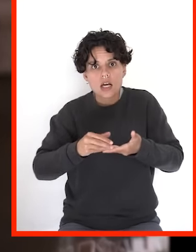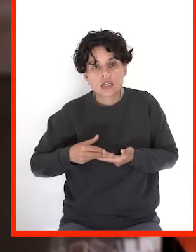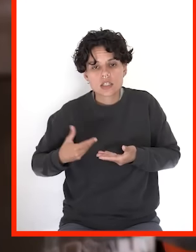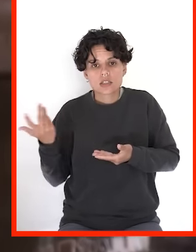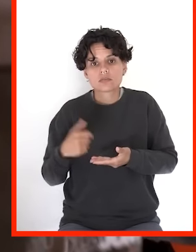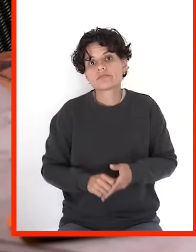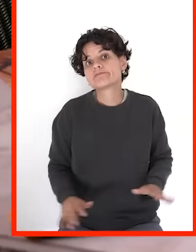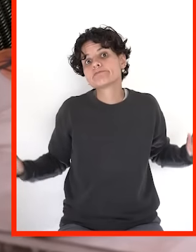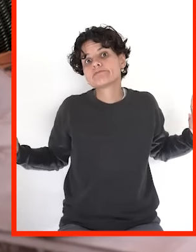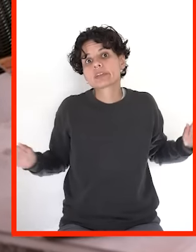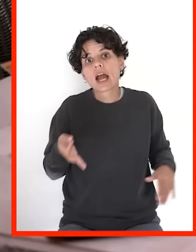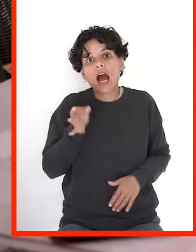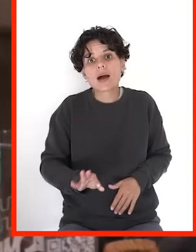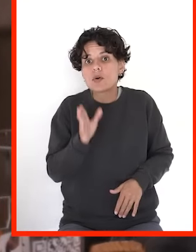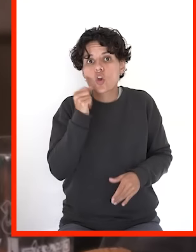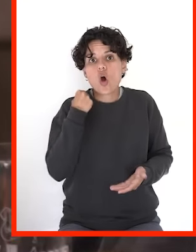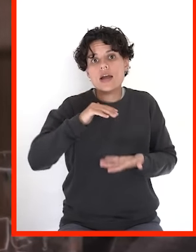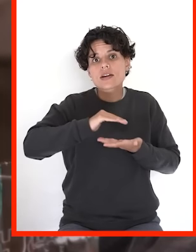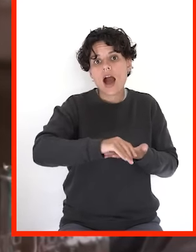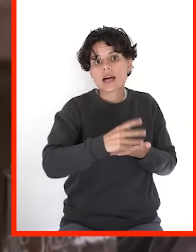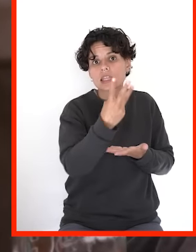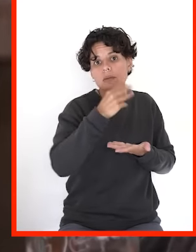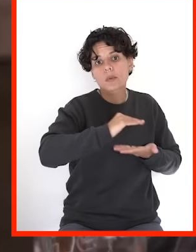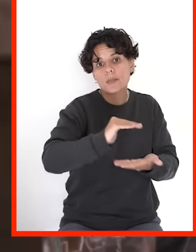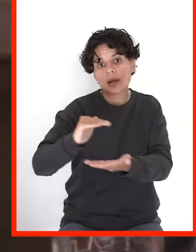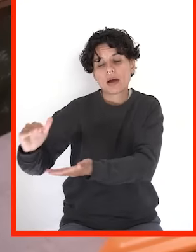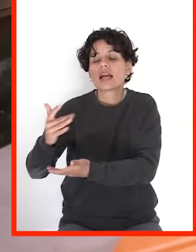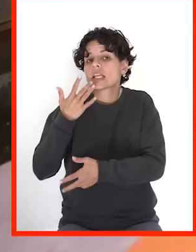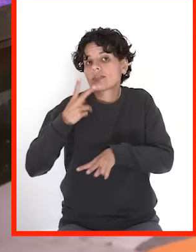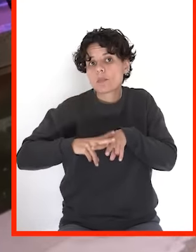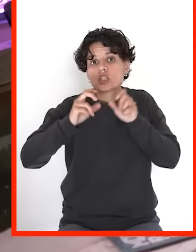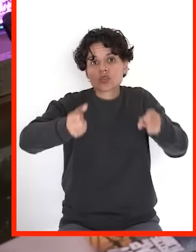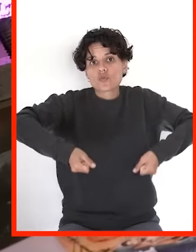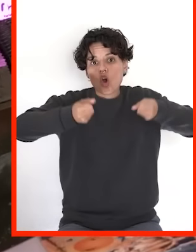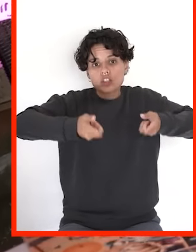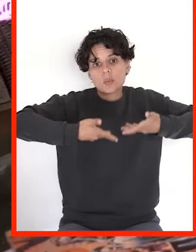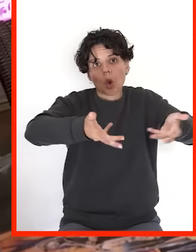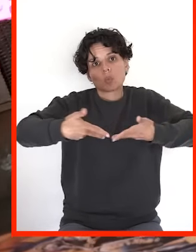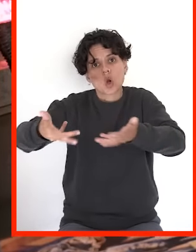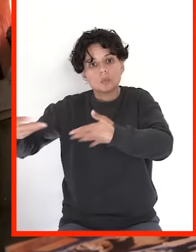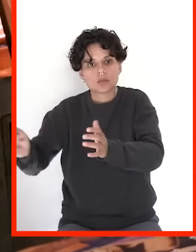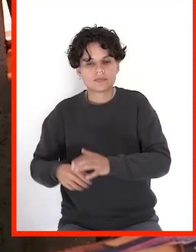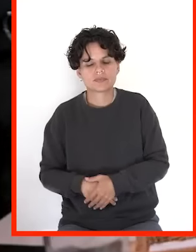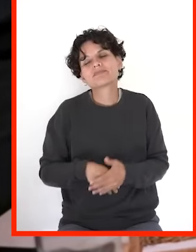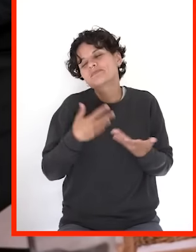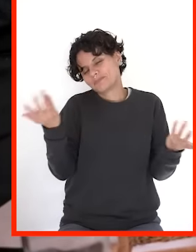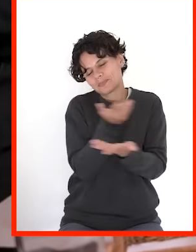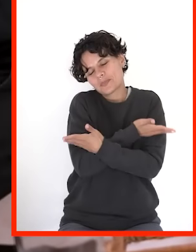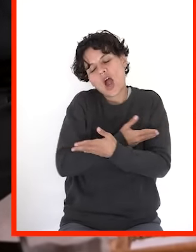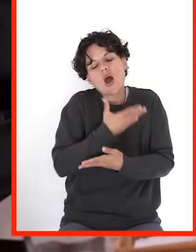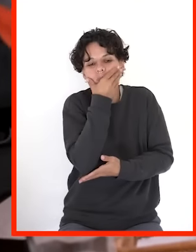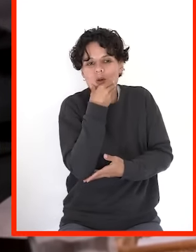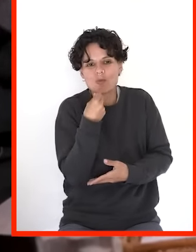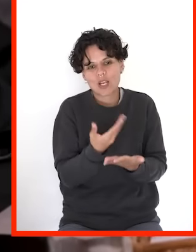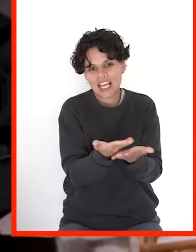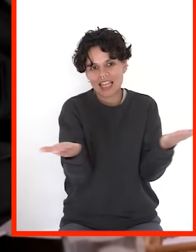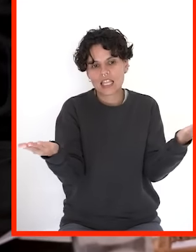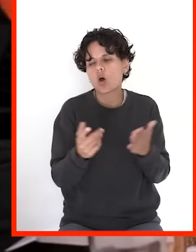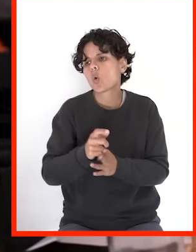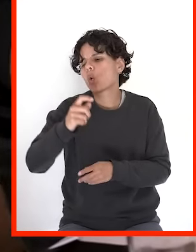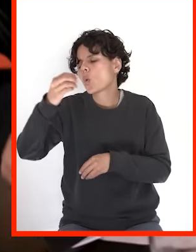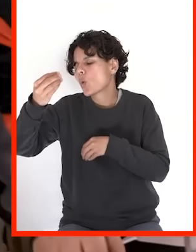la weá en bolsa. Démosle nomás, pues. Ya, puede ser esa barrotería que vamos a hacer, una humildad. Oye, tenemos poleras lindas para ustedes. Oye, están súper ricas la comida,